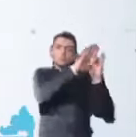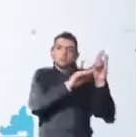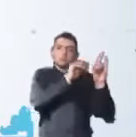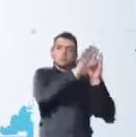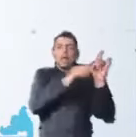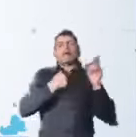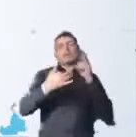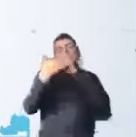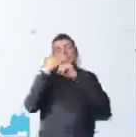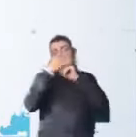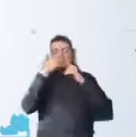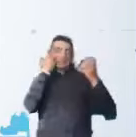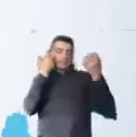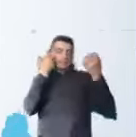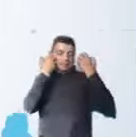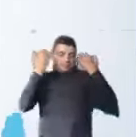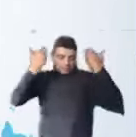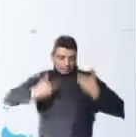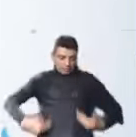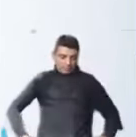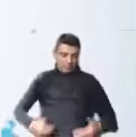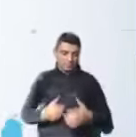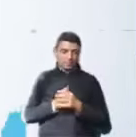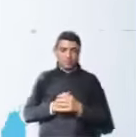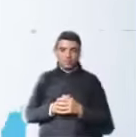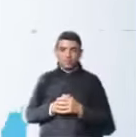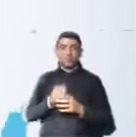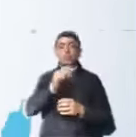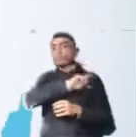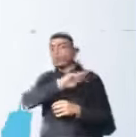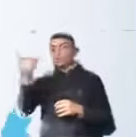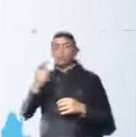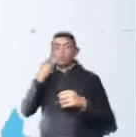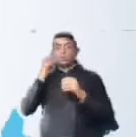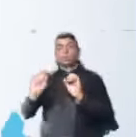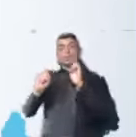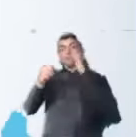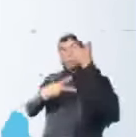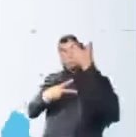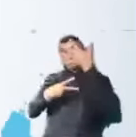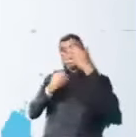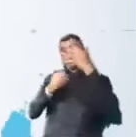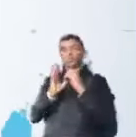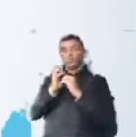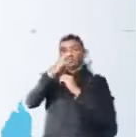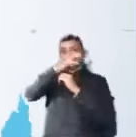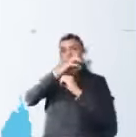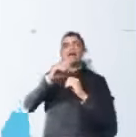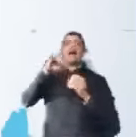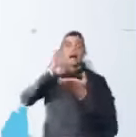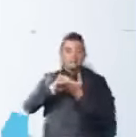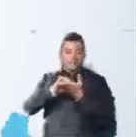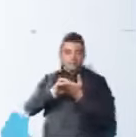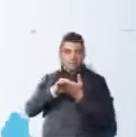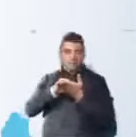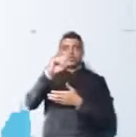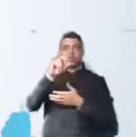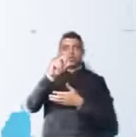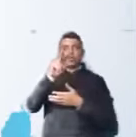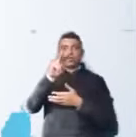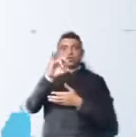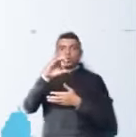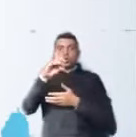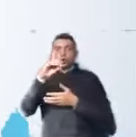el último coronavirus conocido, el séptimo en la historia del ser humano, es precisamente este COVID-19. ¿COVID por